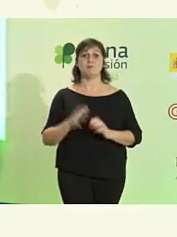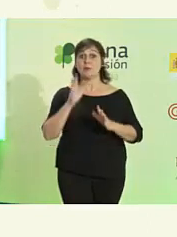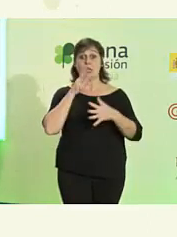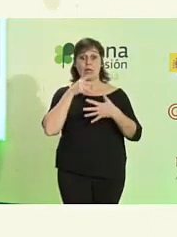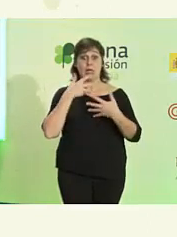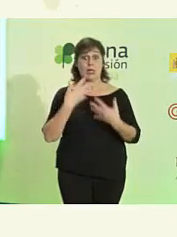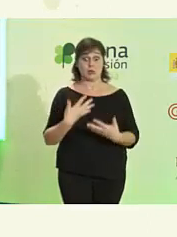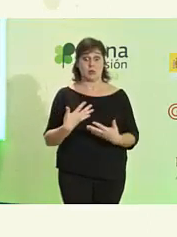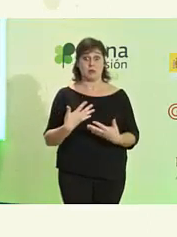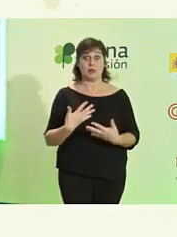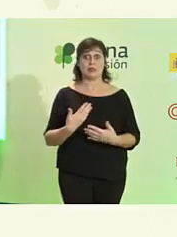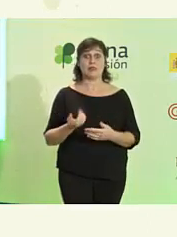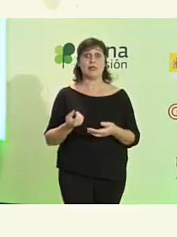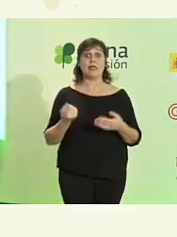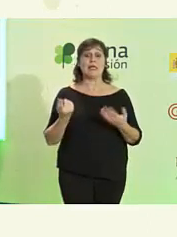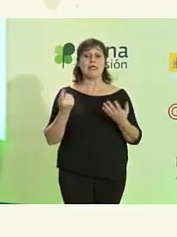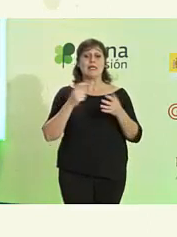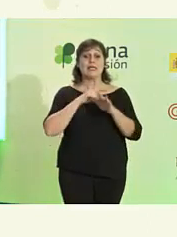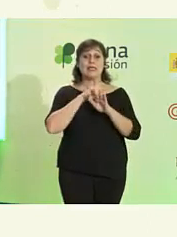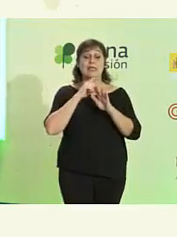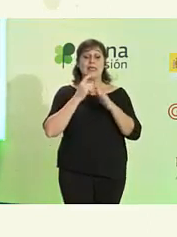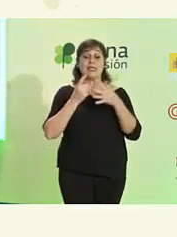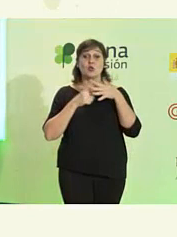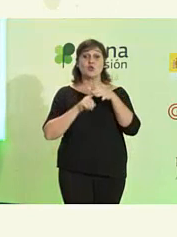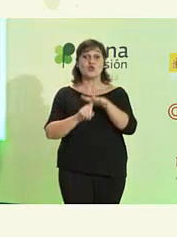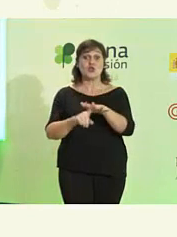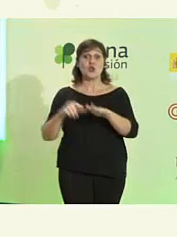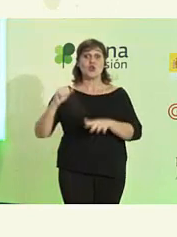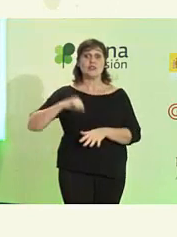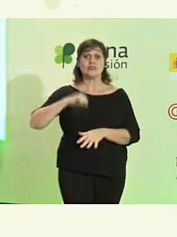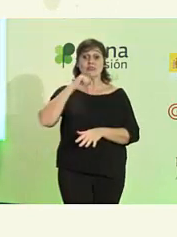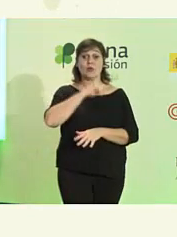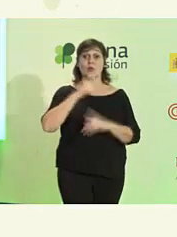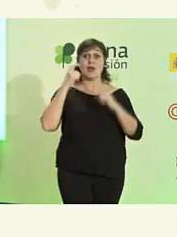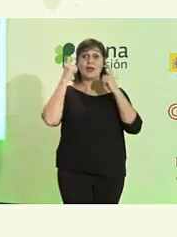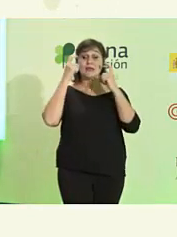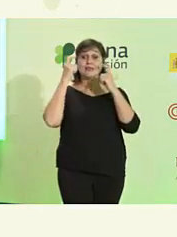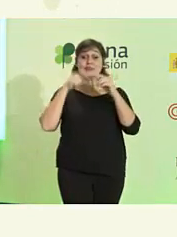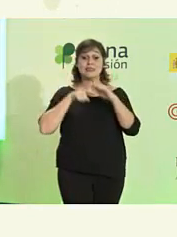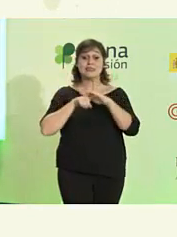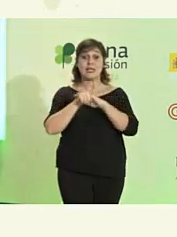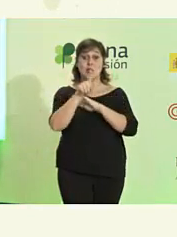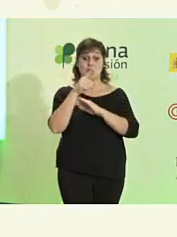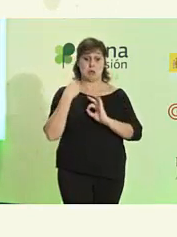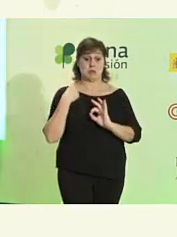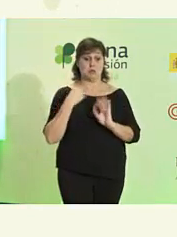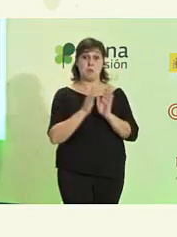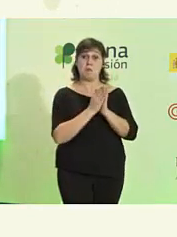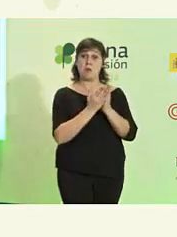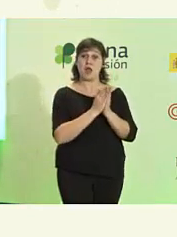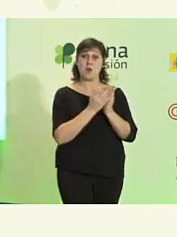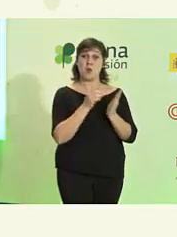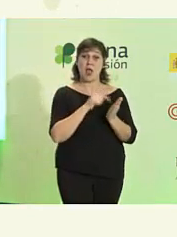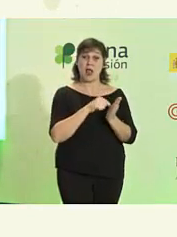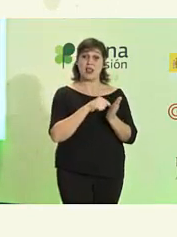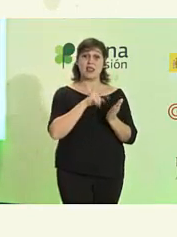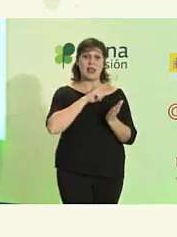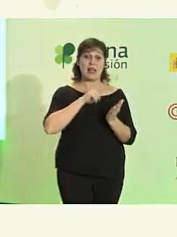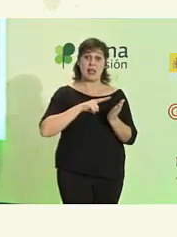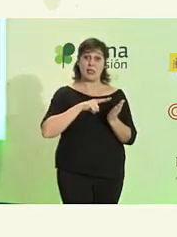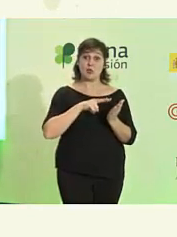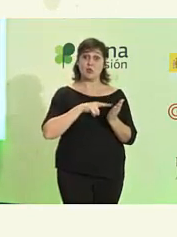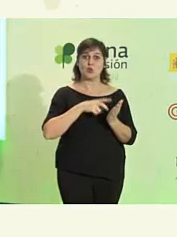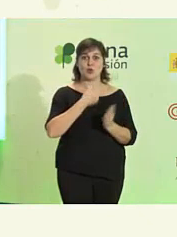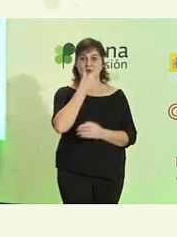Ahora mismo, Inclusión Taiwán está intentando desarrollar un manual de lectura fácil en el